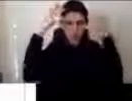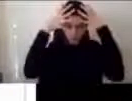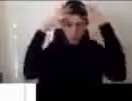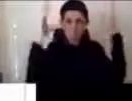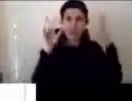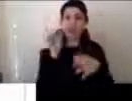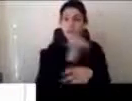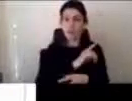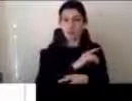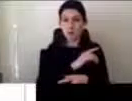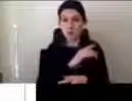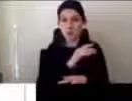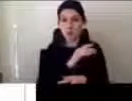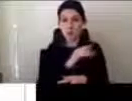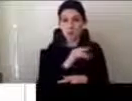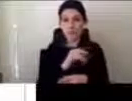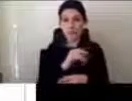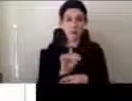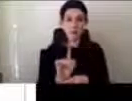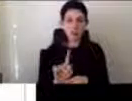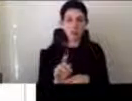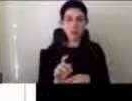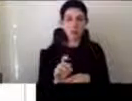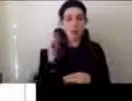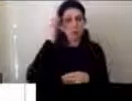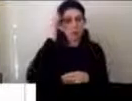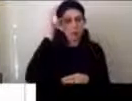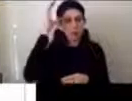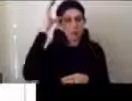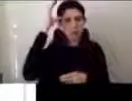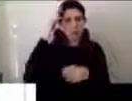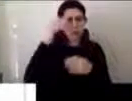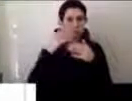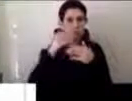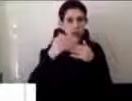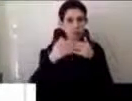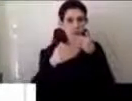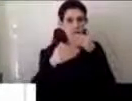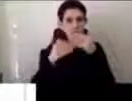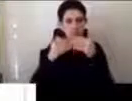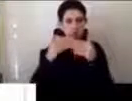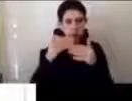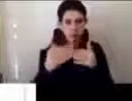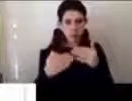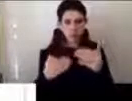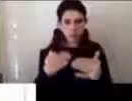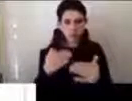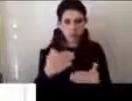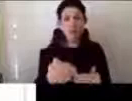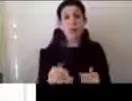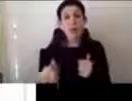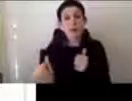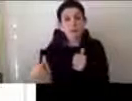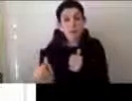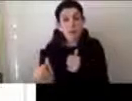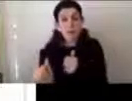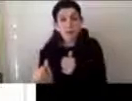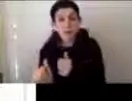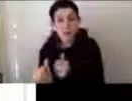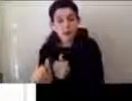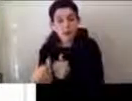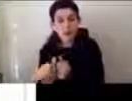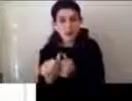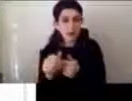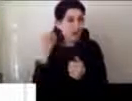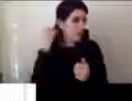¿ya? Sino que hay una maduración progresiva que va acercándose a la corteza